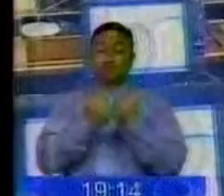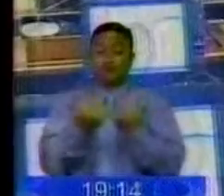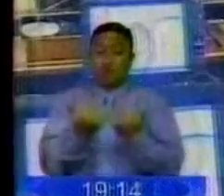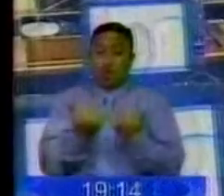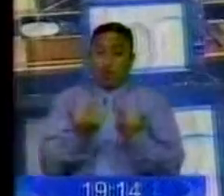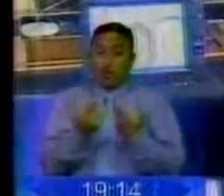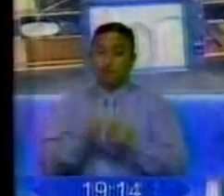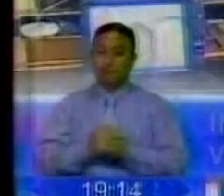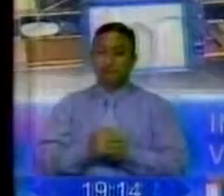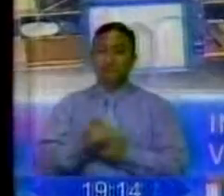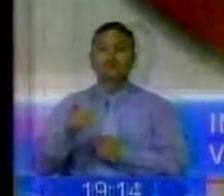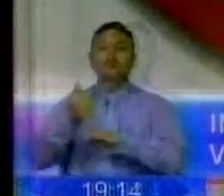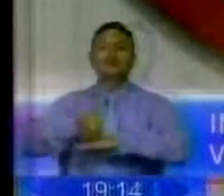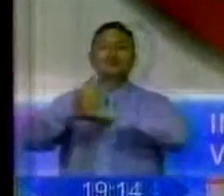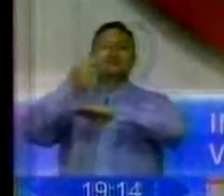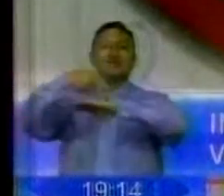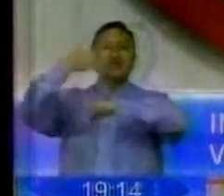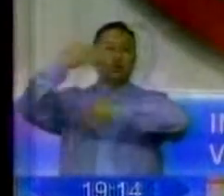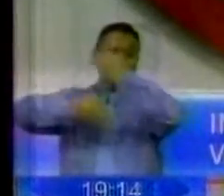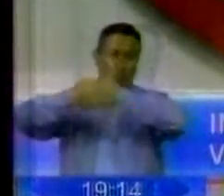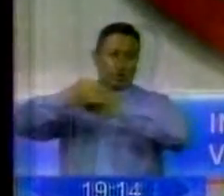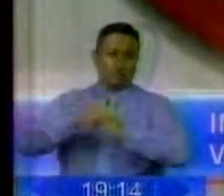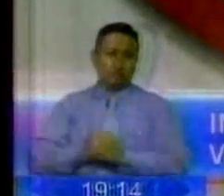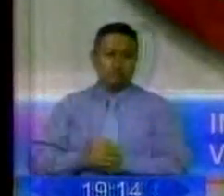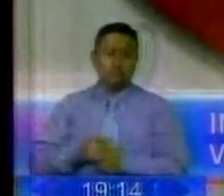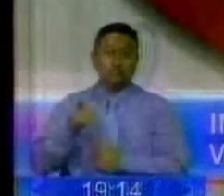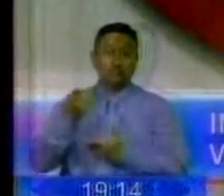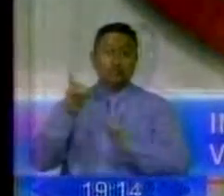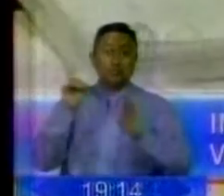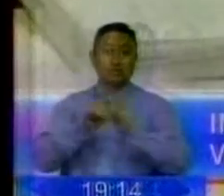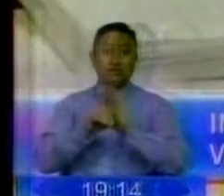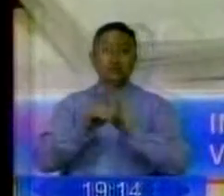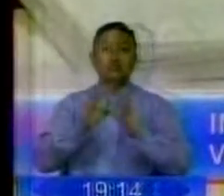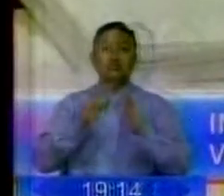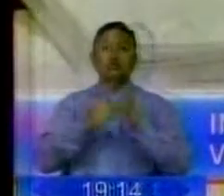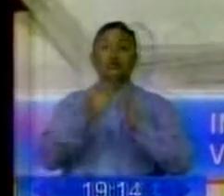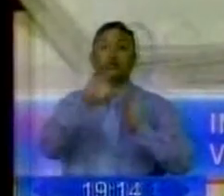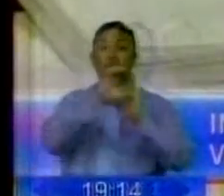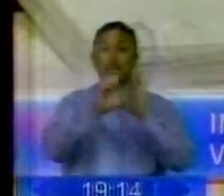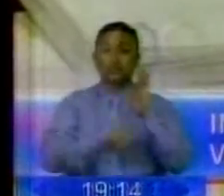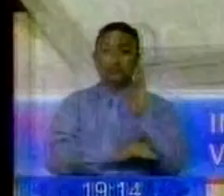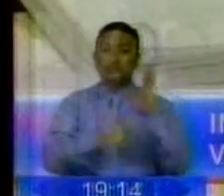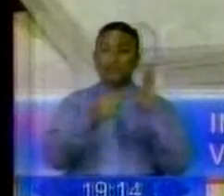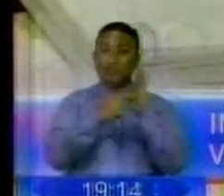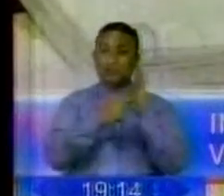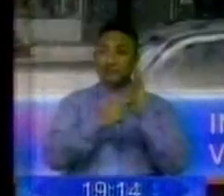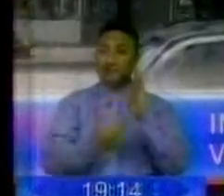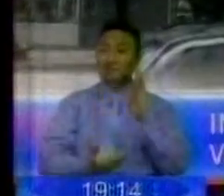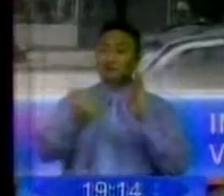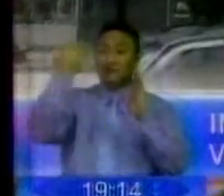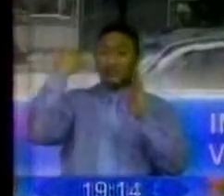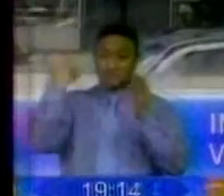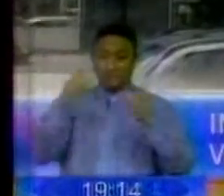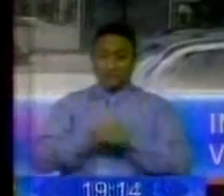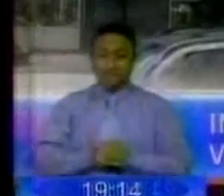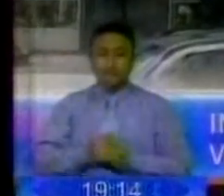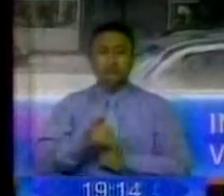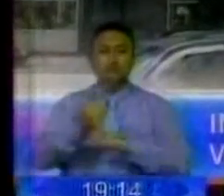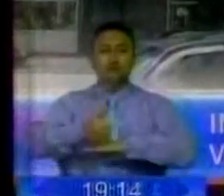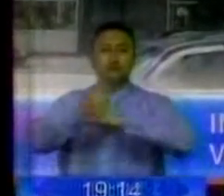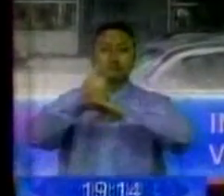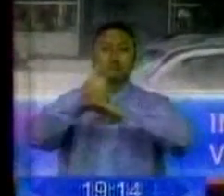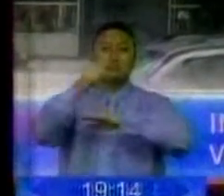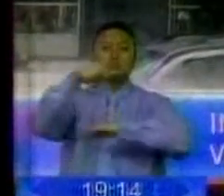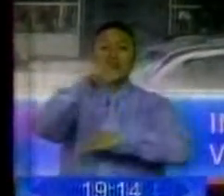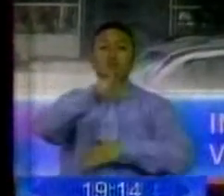que pueda resolver la Corte Constitucional, pues una demanda de inconstitucionalidad del impuesto fue presentada meses atrás y la Corte tiene hasta